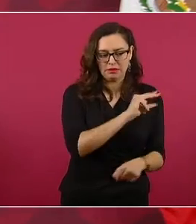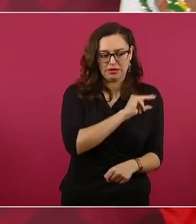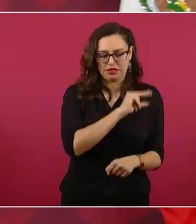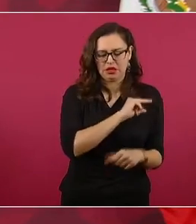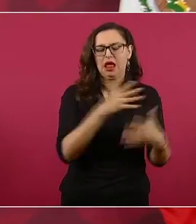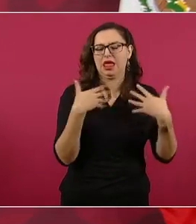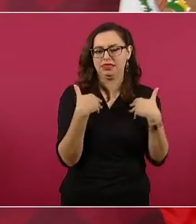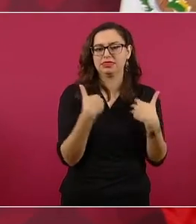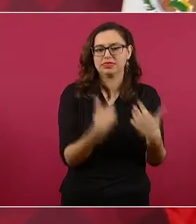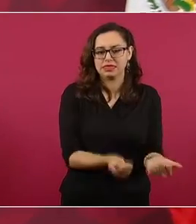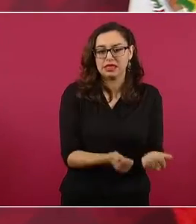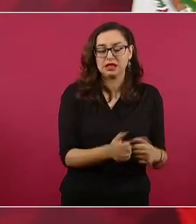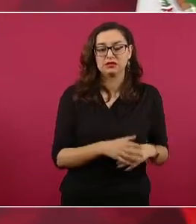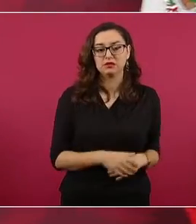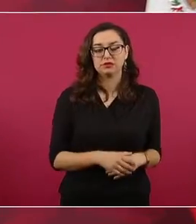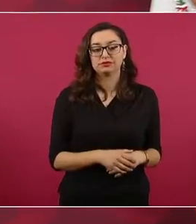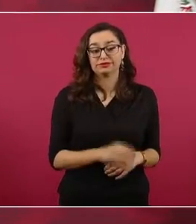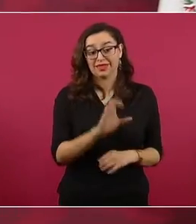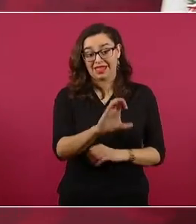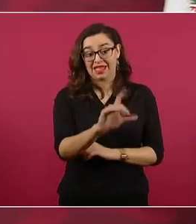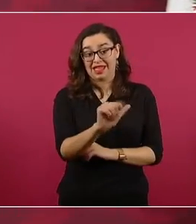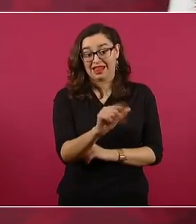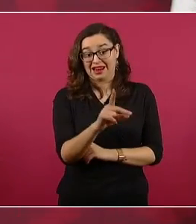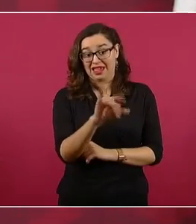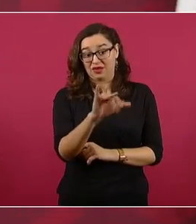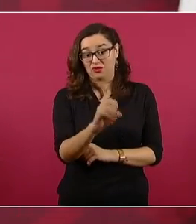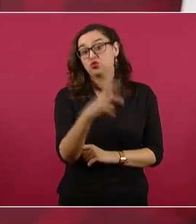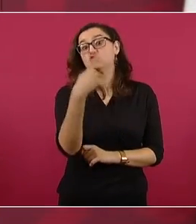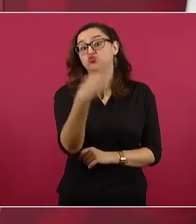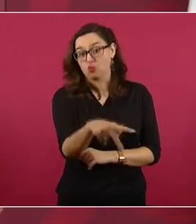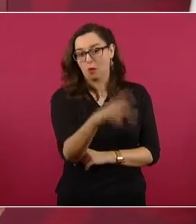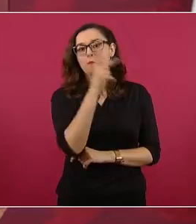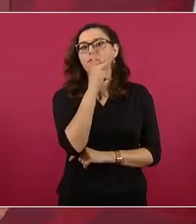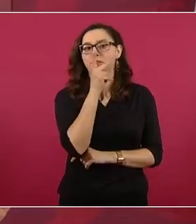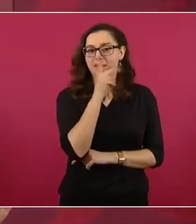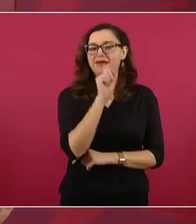cuando se reformó una ley secundaria